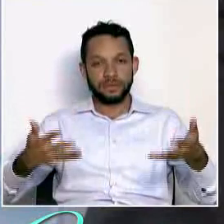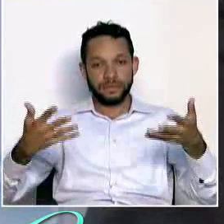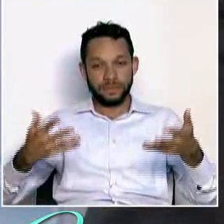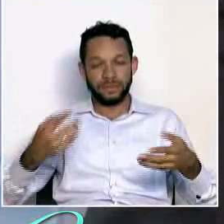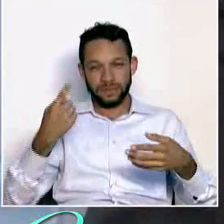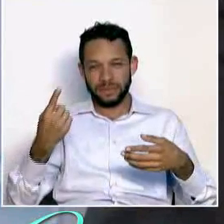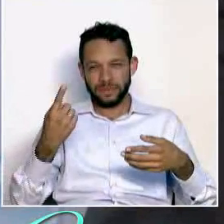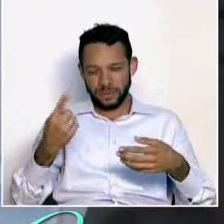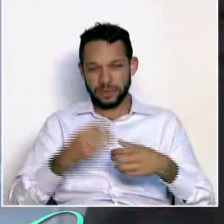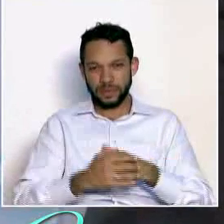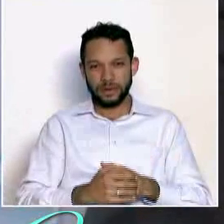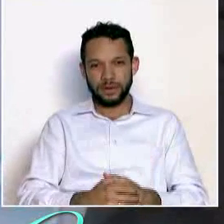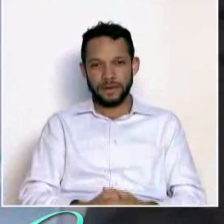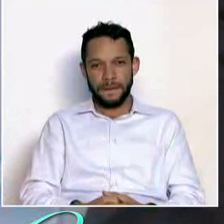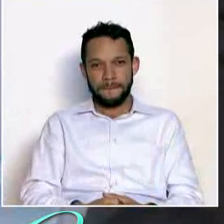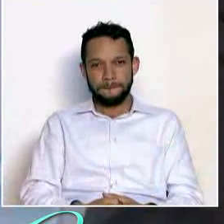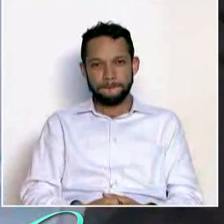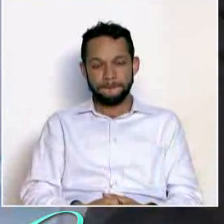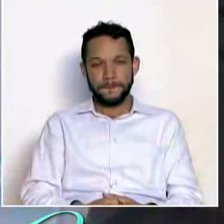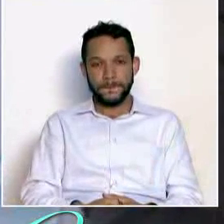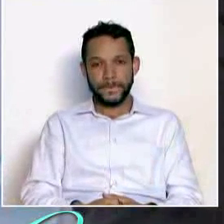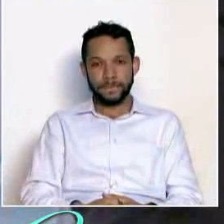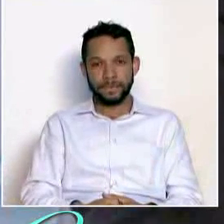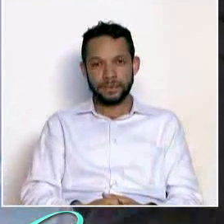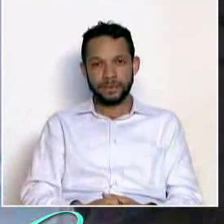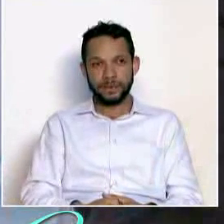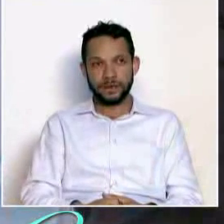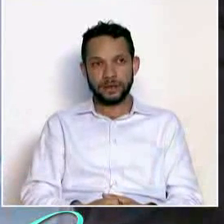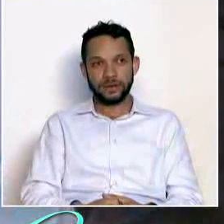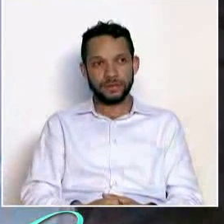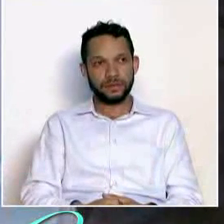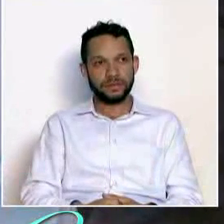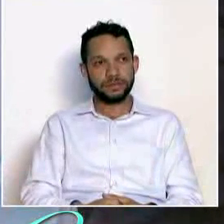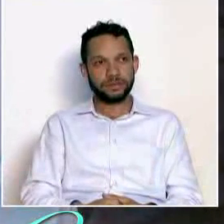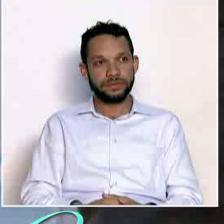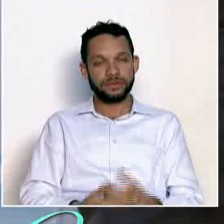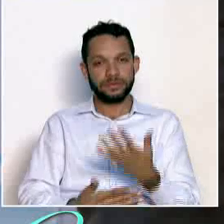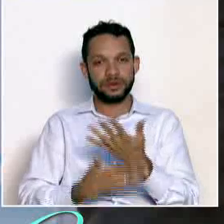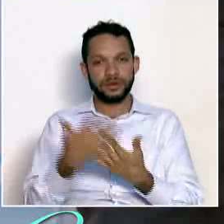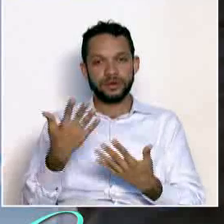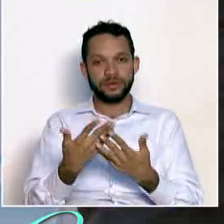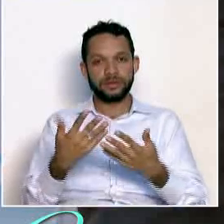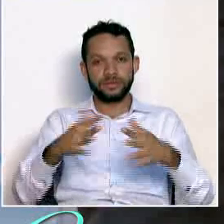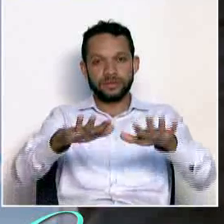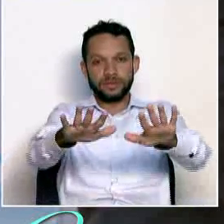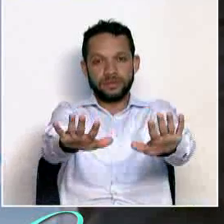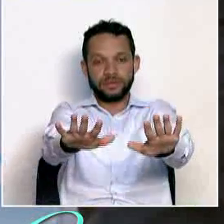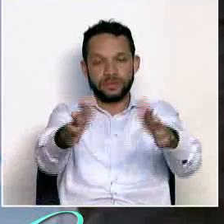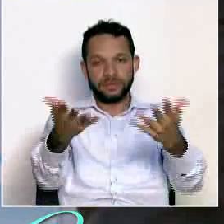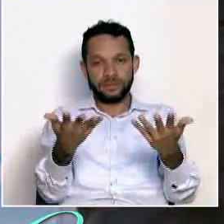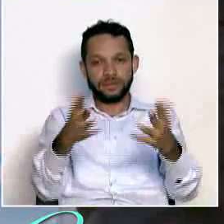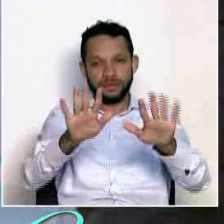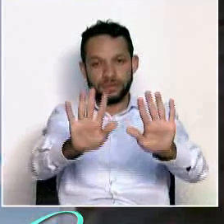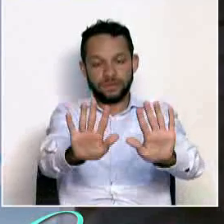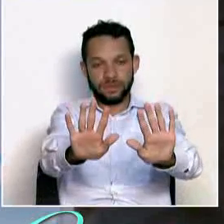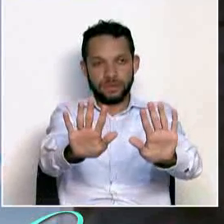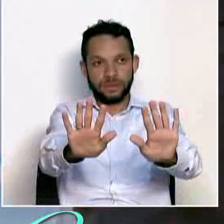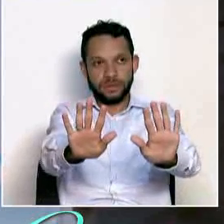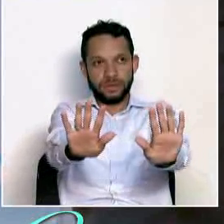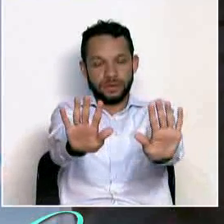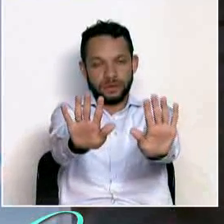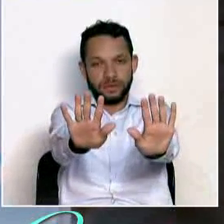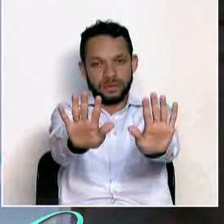más, duerma más profundamente. Ahora tu brazo va hacia el frente, se